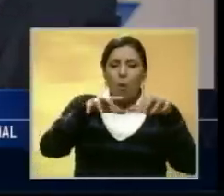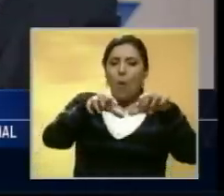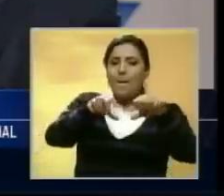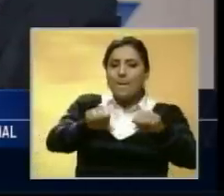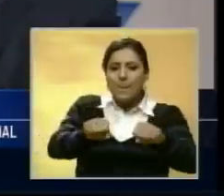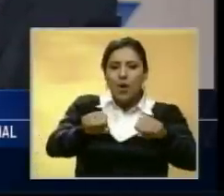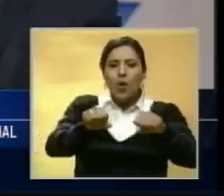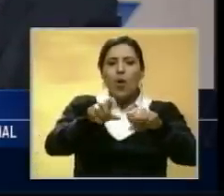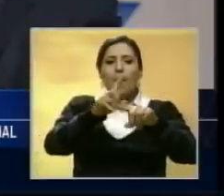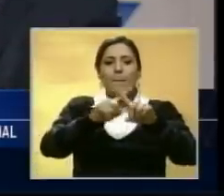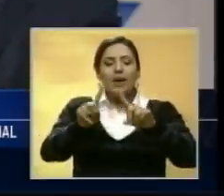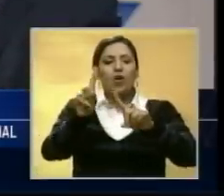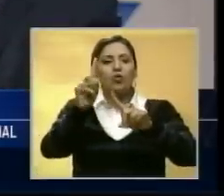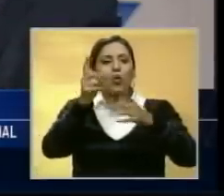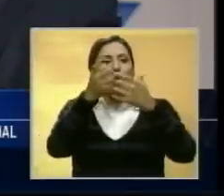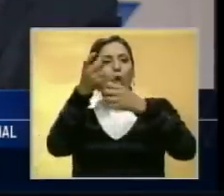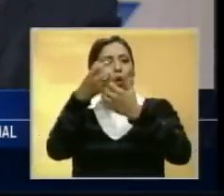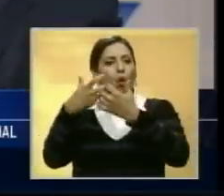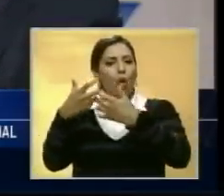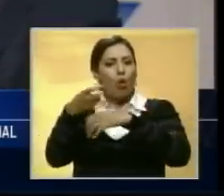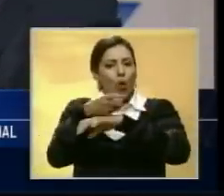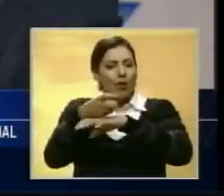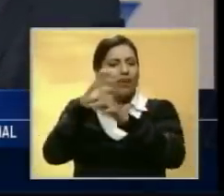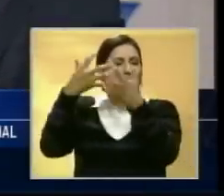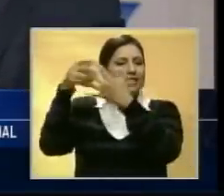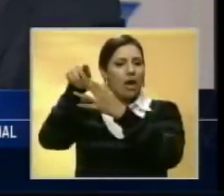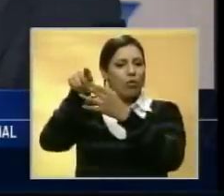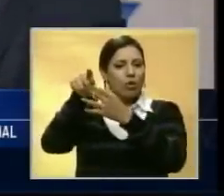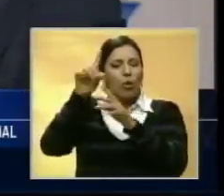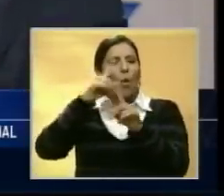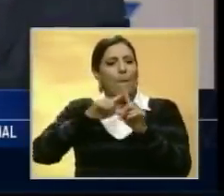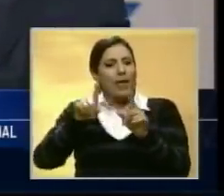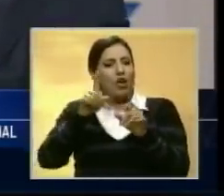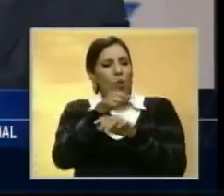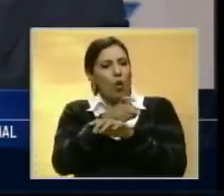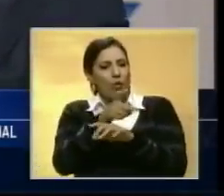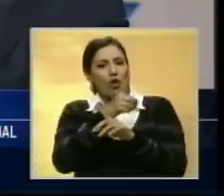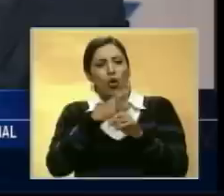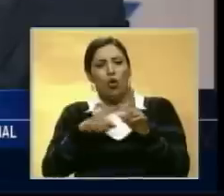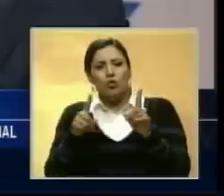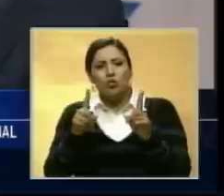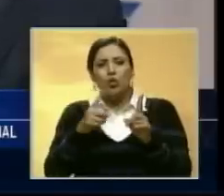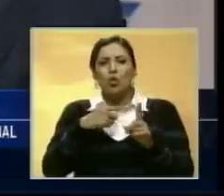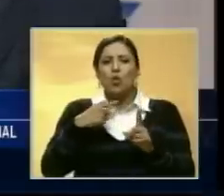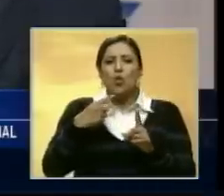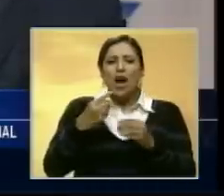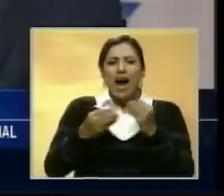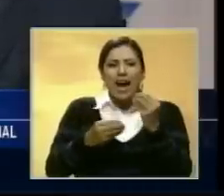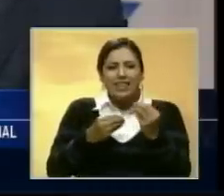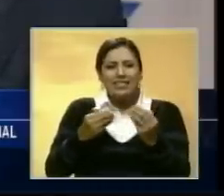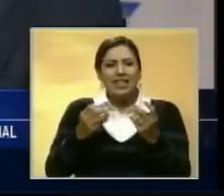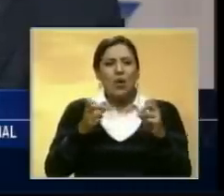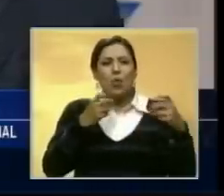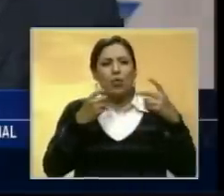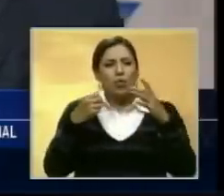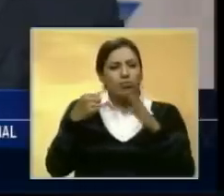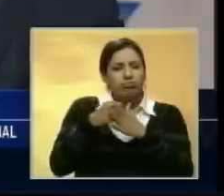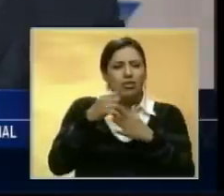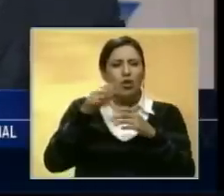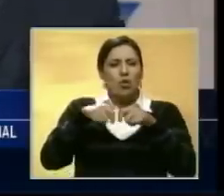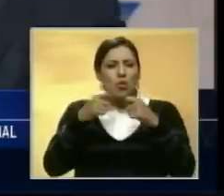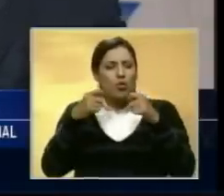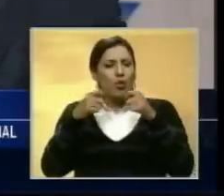intervención de un gobierno foráneo y no solamente un gobierno foráneo, de un gobierno que ha hecho y que ha ocasionado